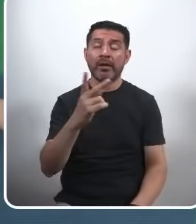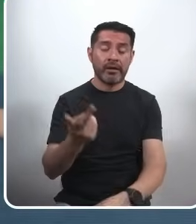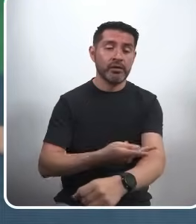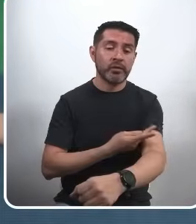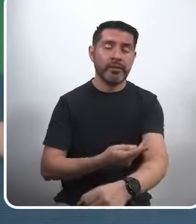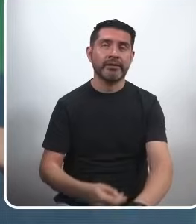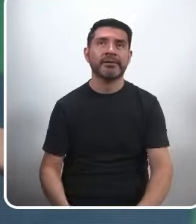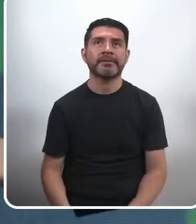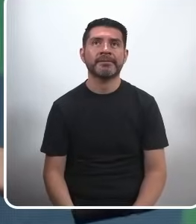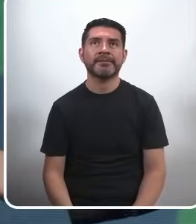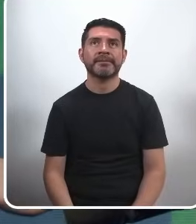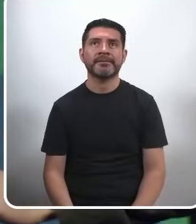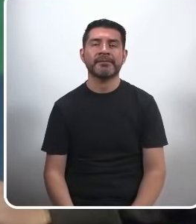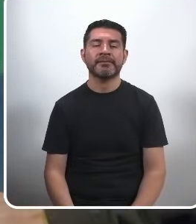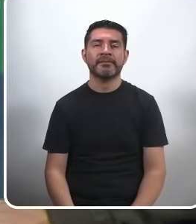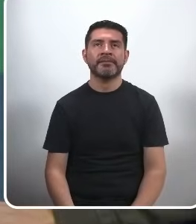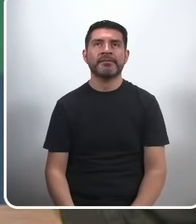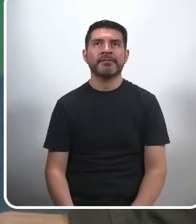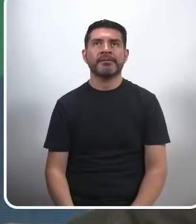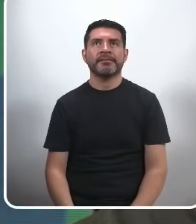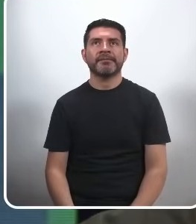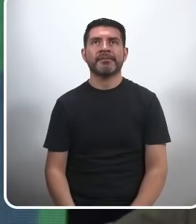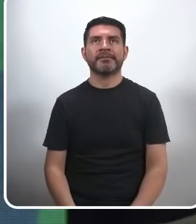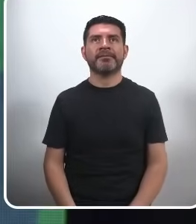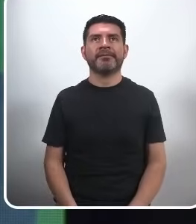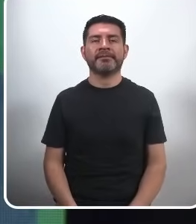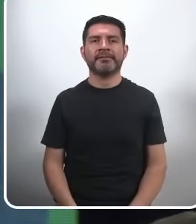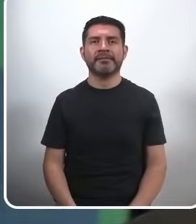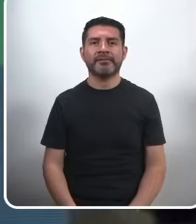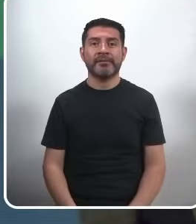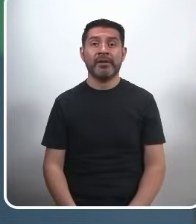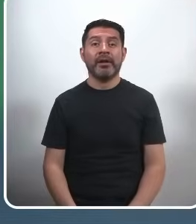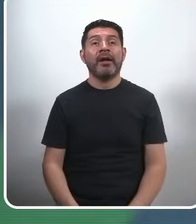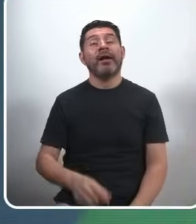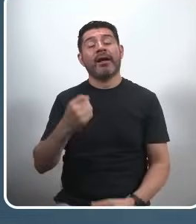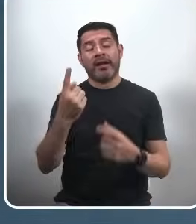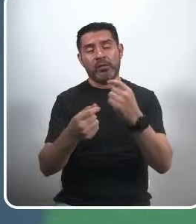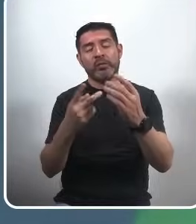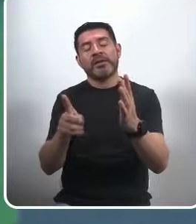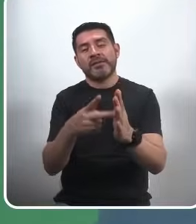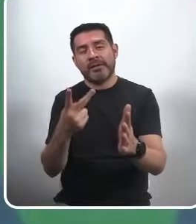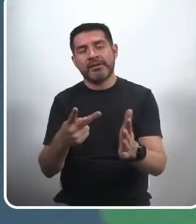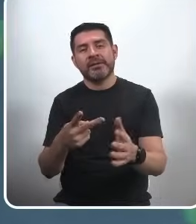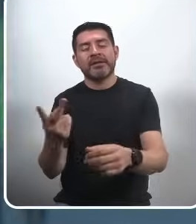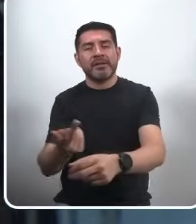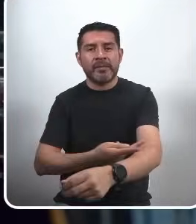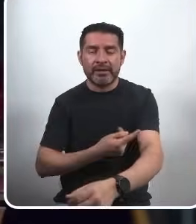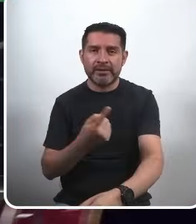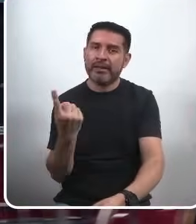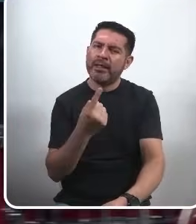dos pasa. Se casa con una que es como su papá. Imagínense.